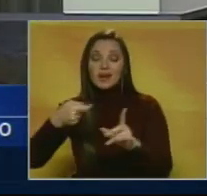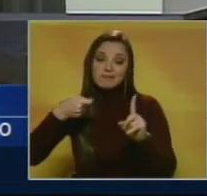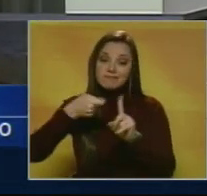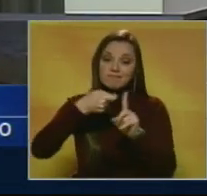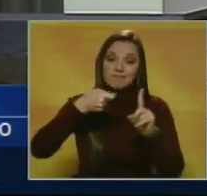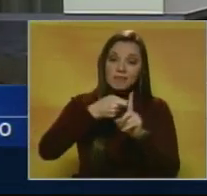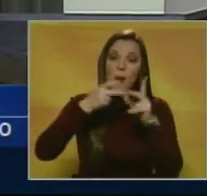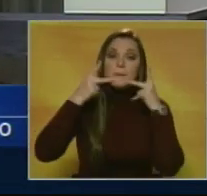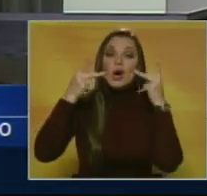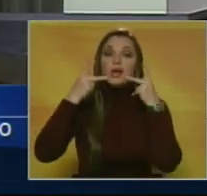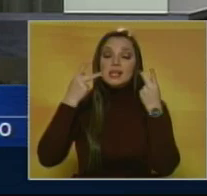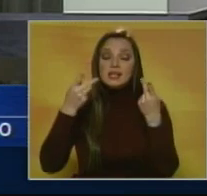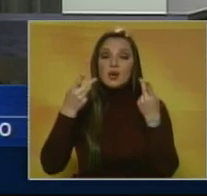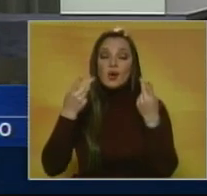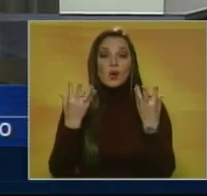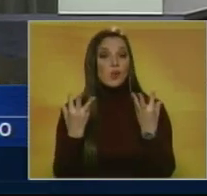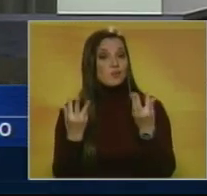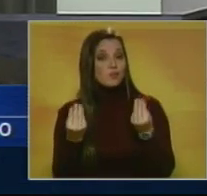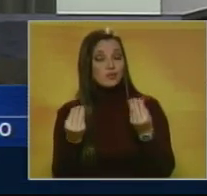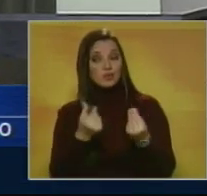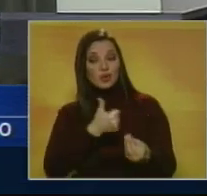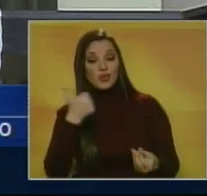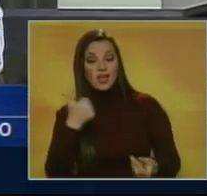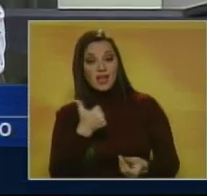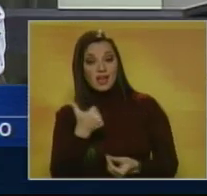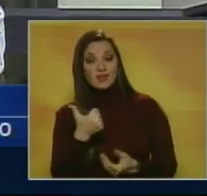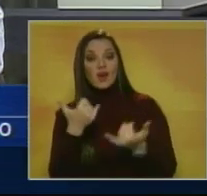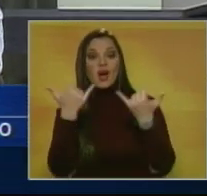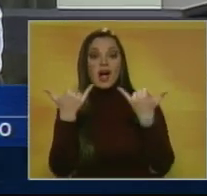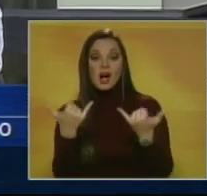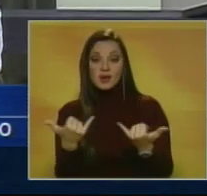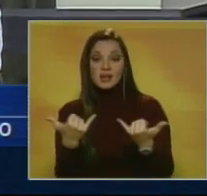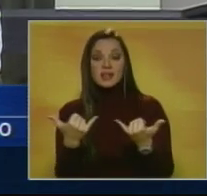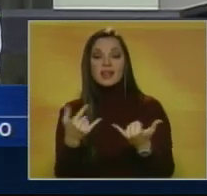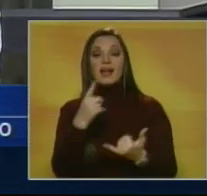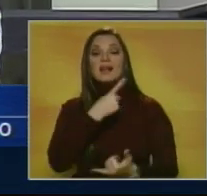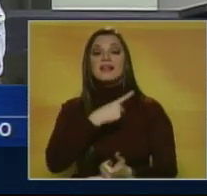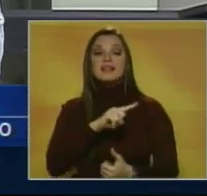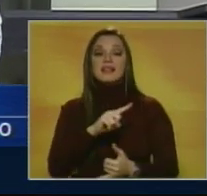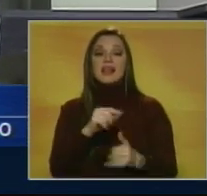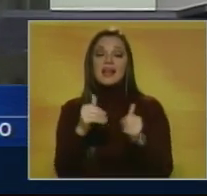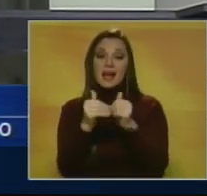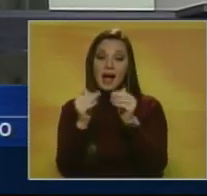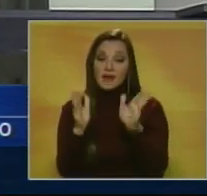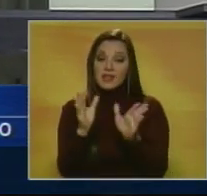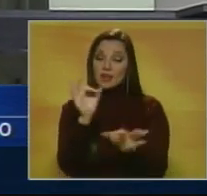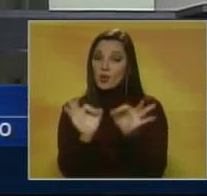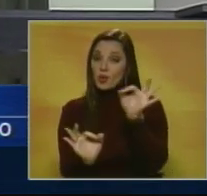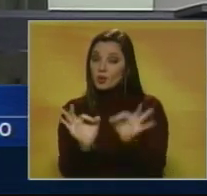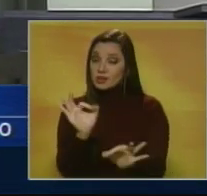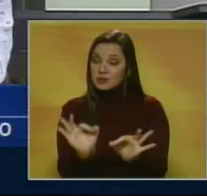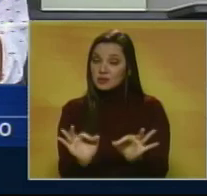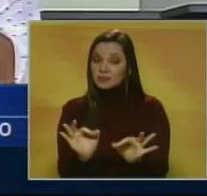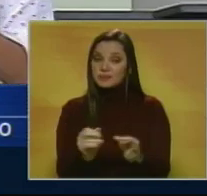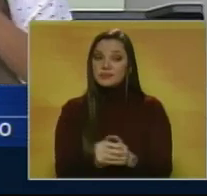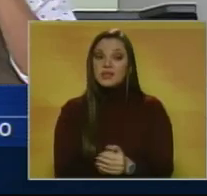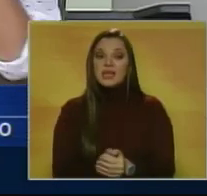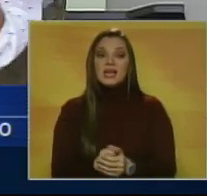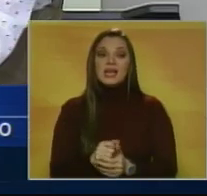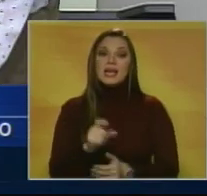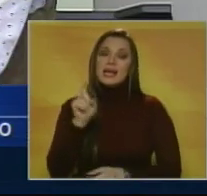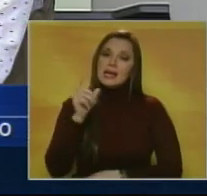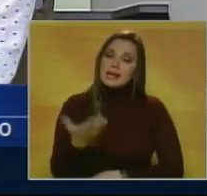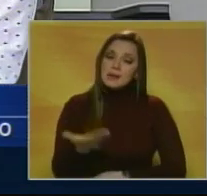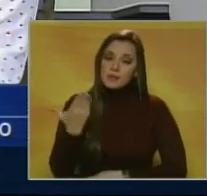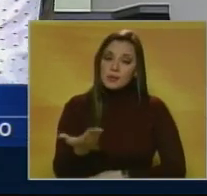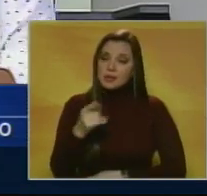hoy tienen causas penales abiertas. Es imprescindible, pues, para ellos, para quienes